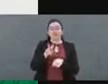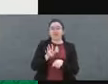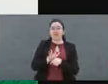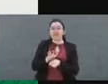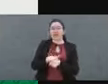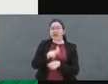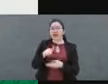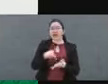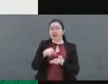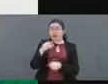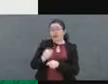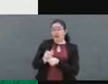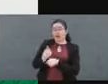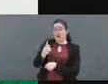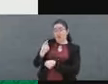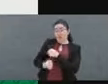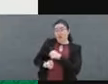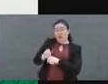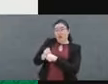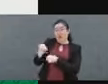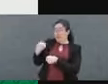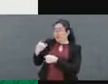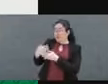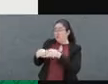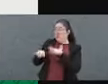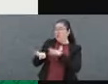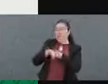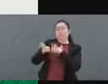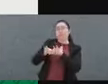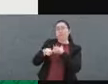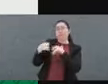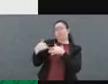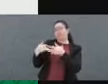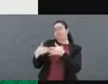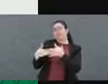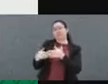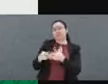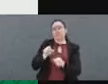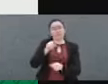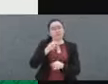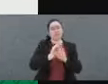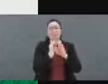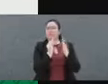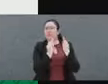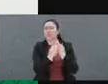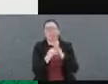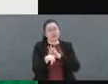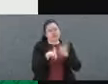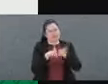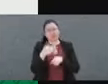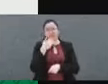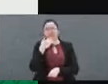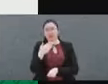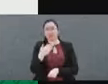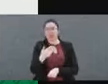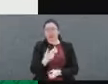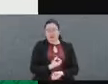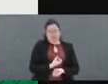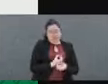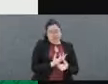poco más de un año en operación y sigue con todas sus condiciones de diseño, operando